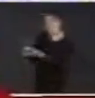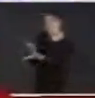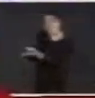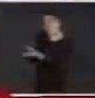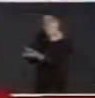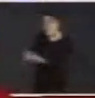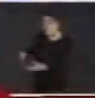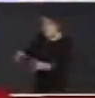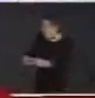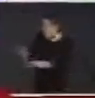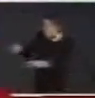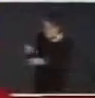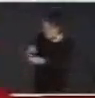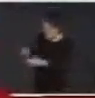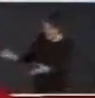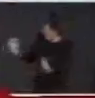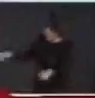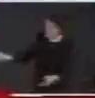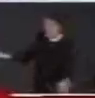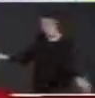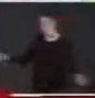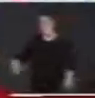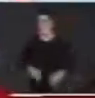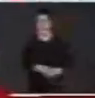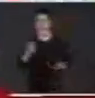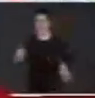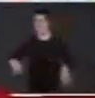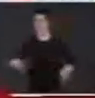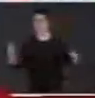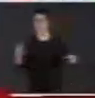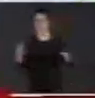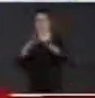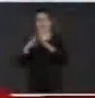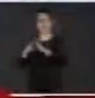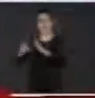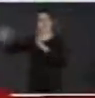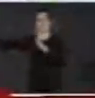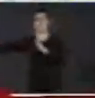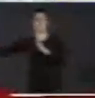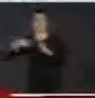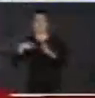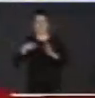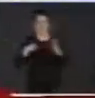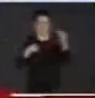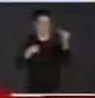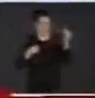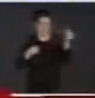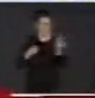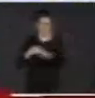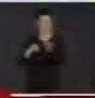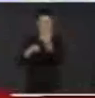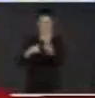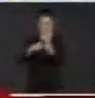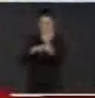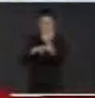la amenaza tuya volverás. Y del cabreo yo, el muñeco truje, y el nota se